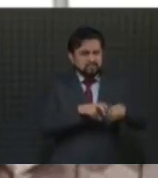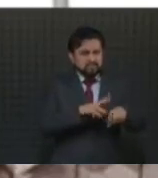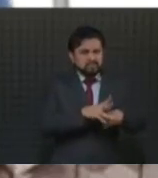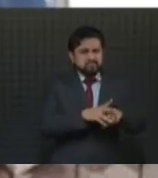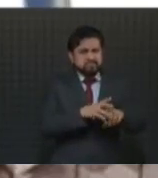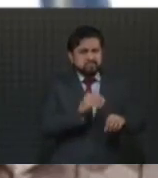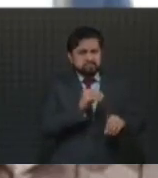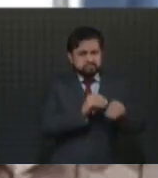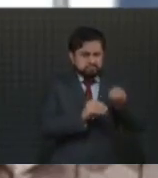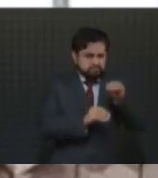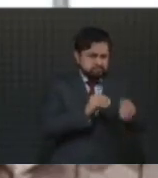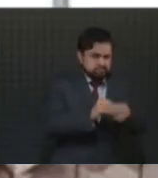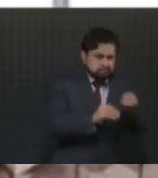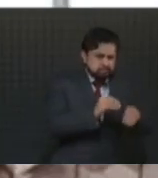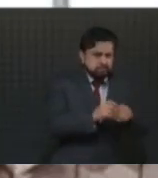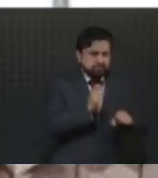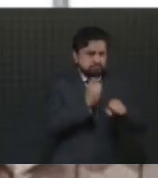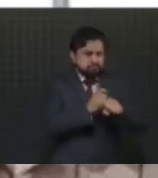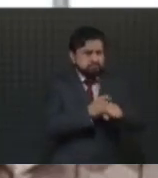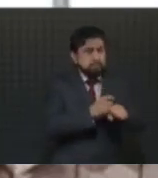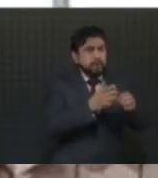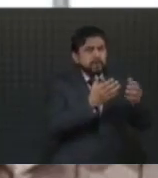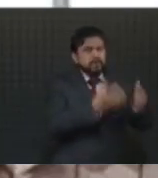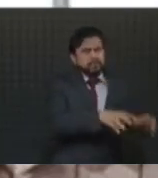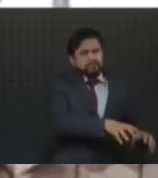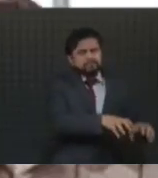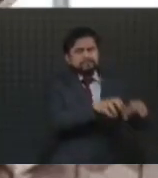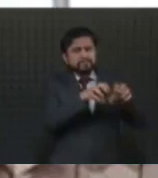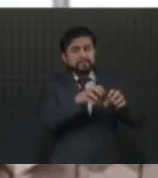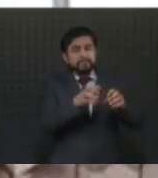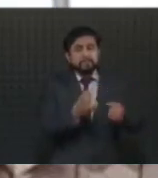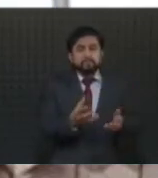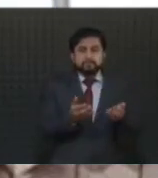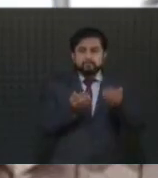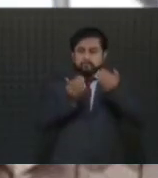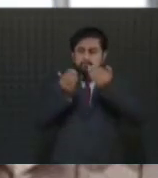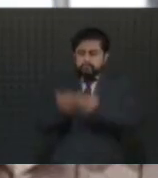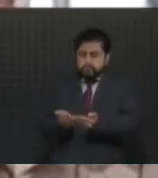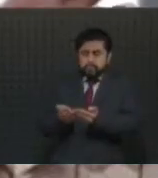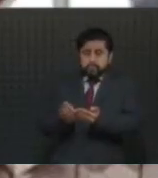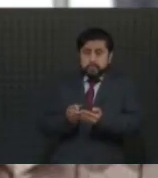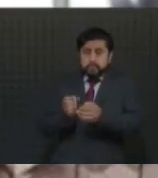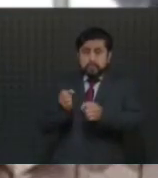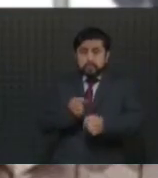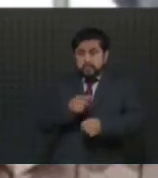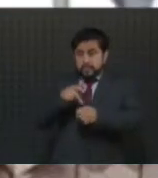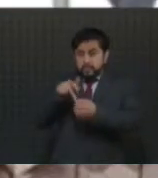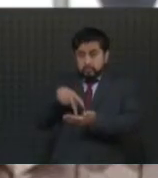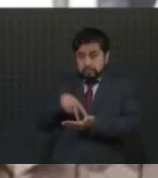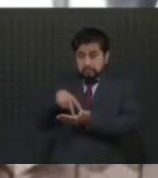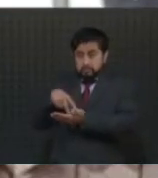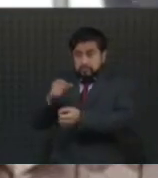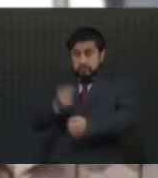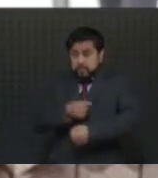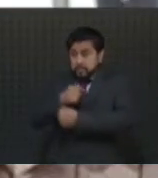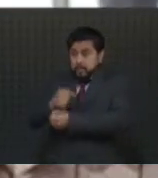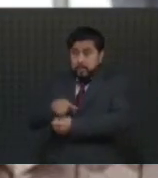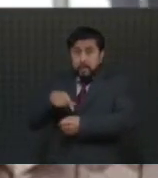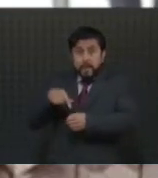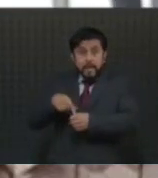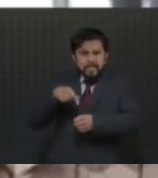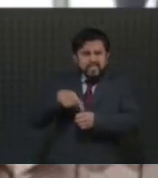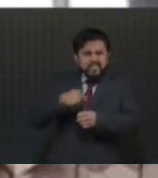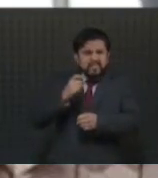y se movían sobre una especie de trajinera para levantar las grandes pirámides y las grandes